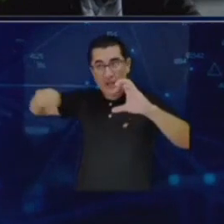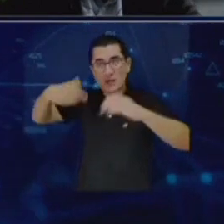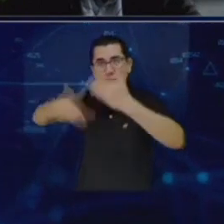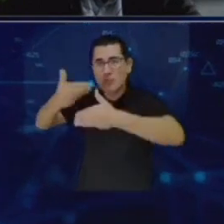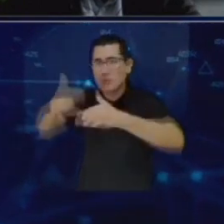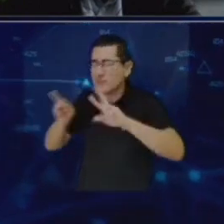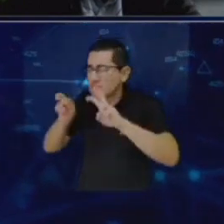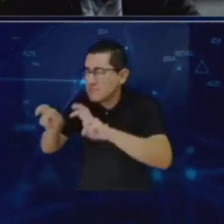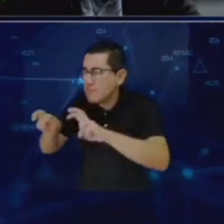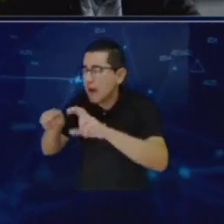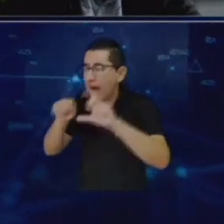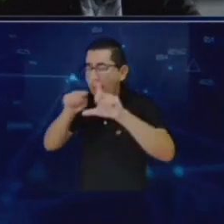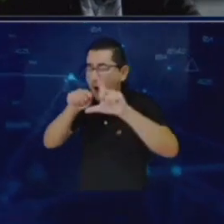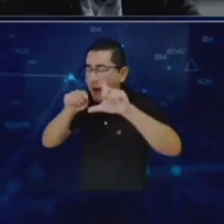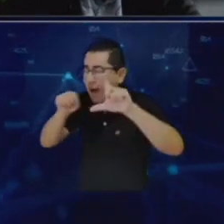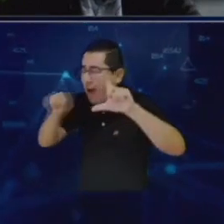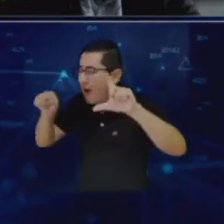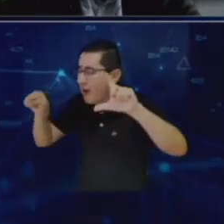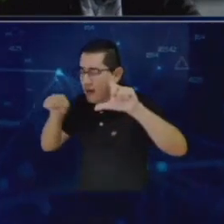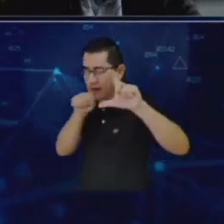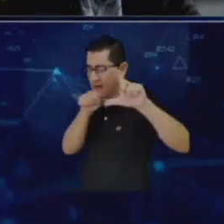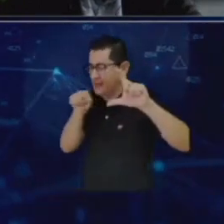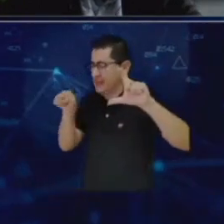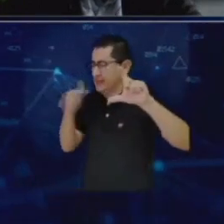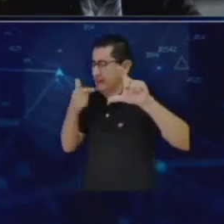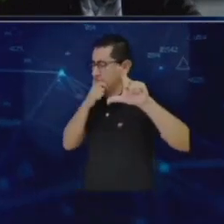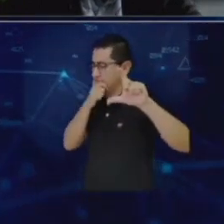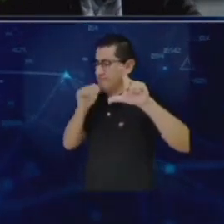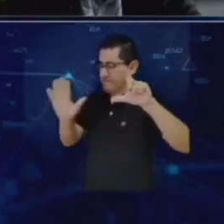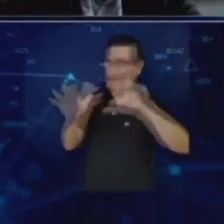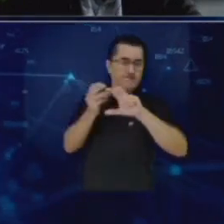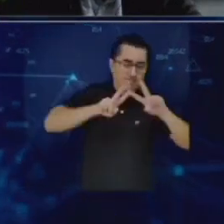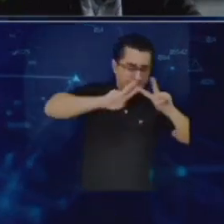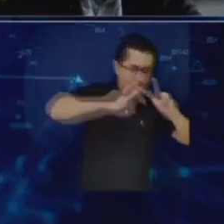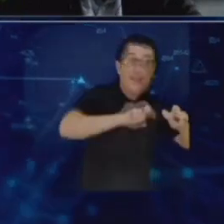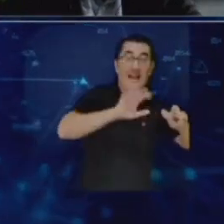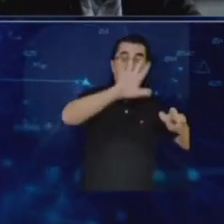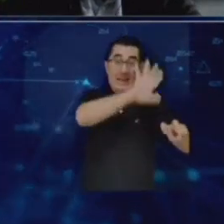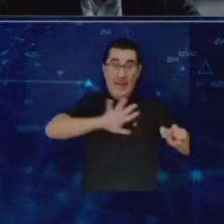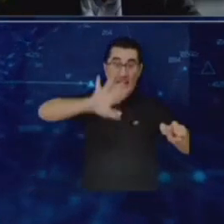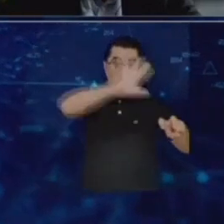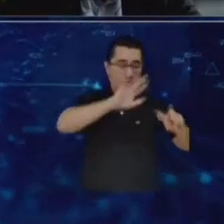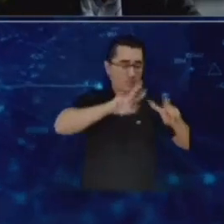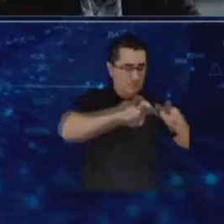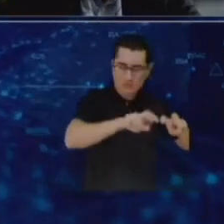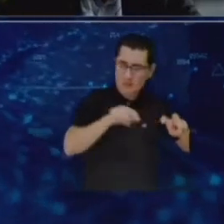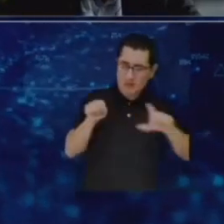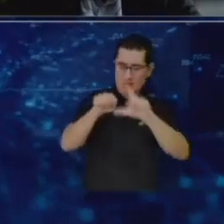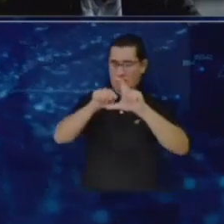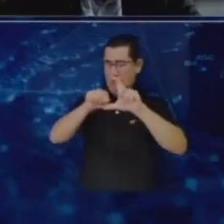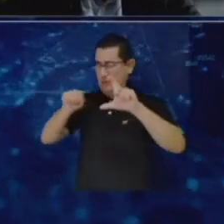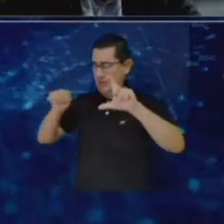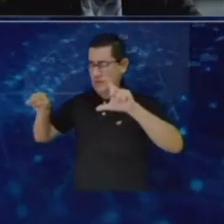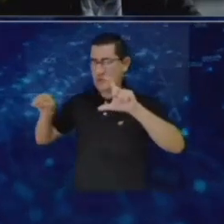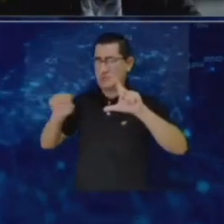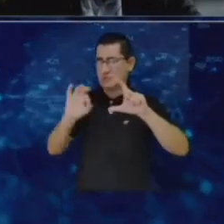que es muy relevante que como región podamos continuar colaborando también en el trabajo